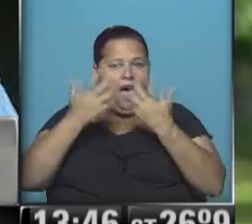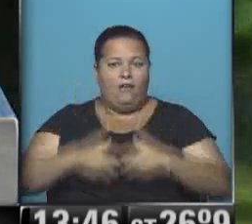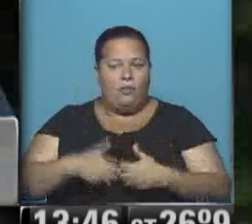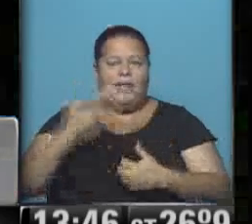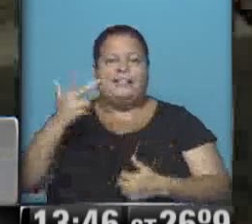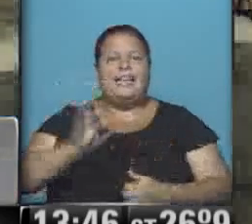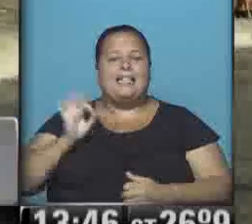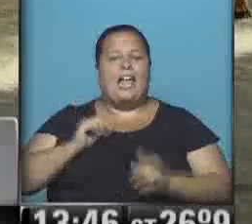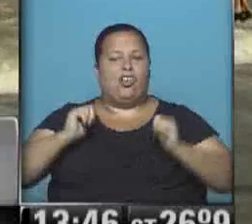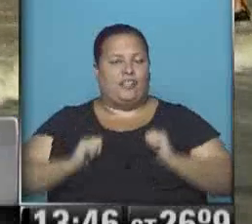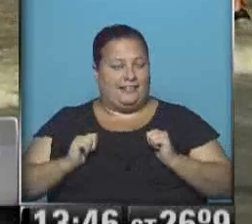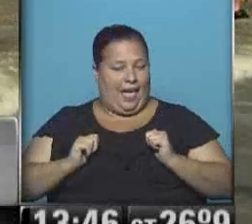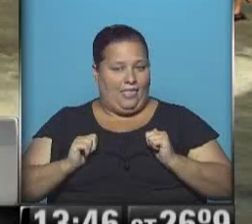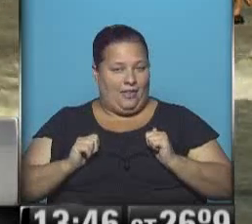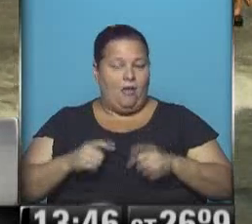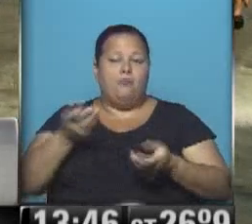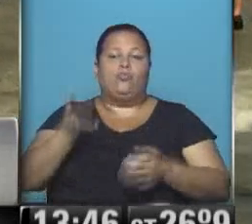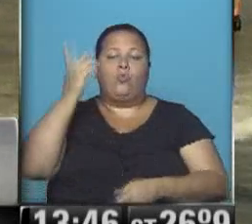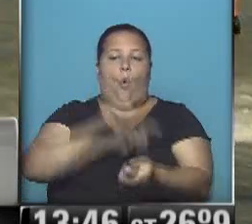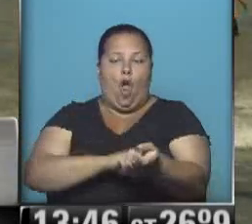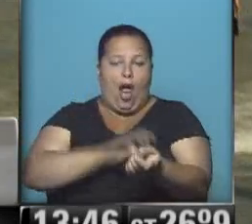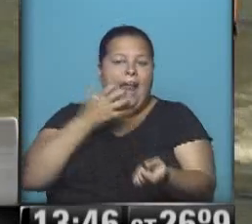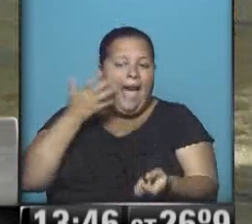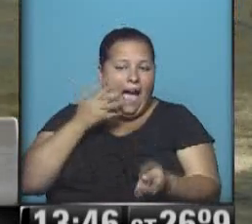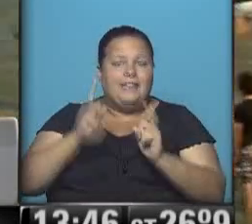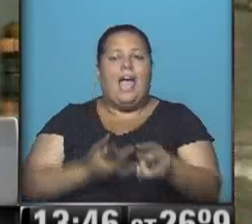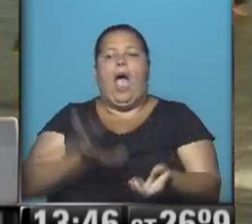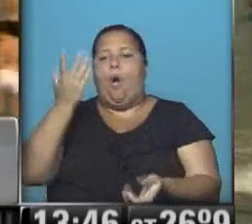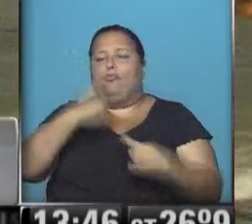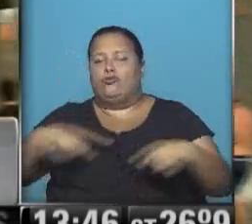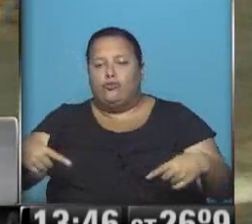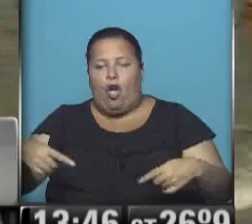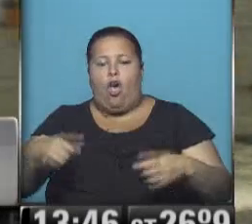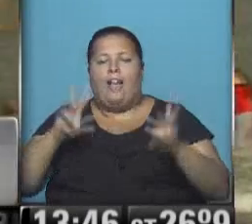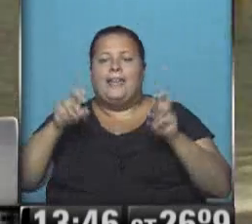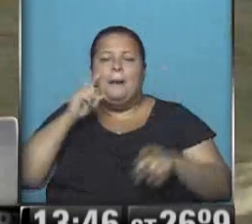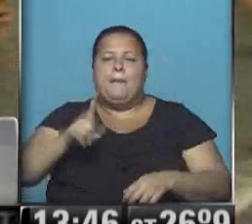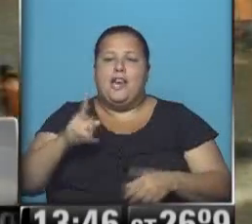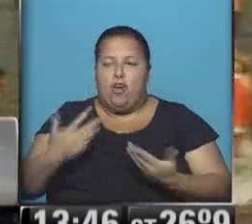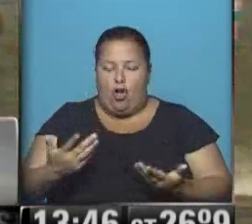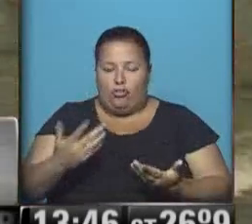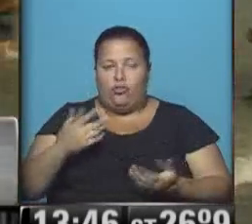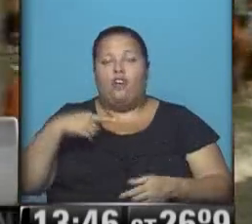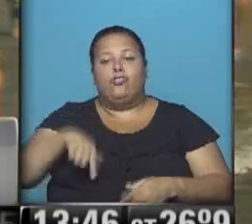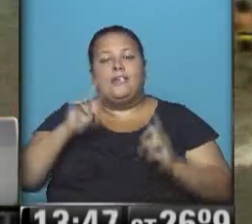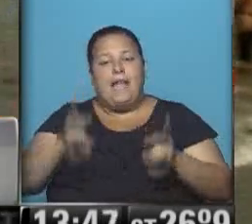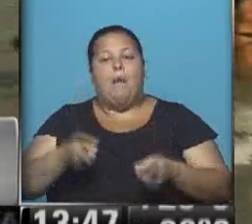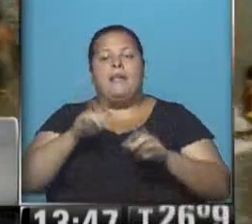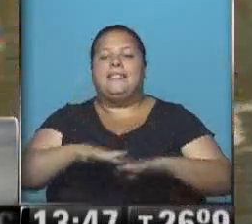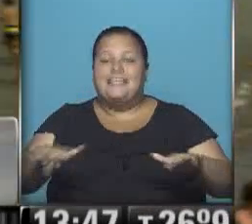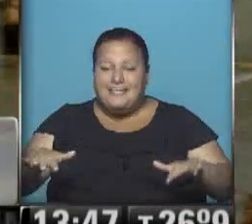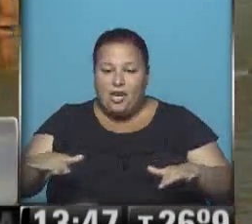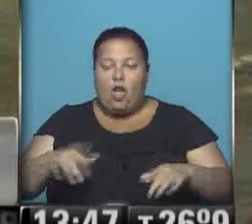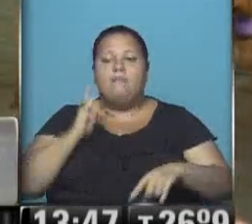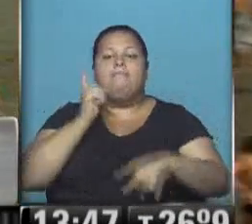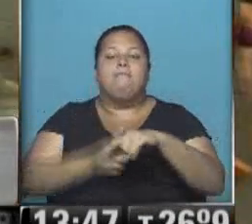estar 3 años sentados. Está aumentando el colesterol, están aumentando todos los factores de riesgo, por eso tenemos incluso chicos que